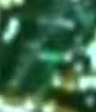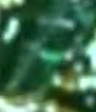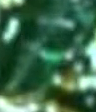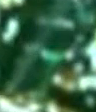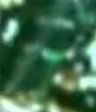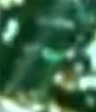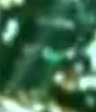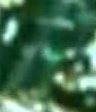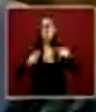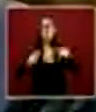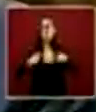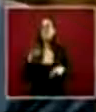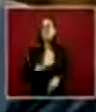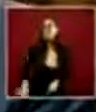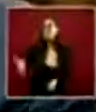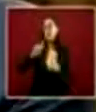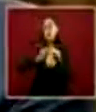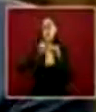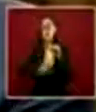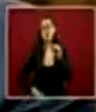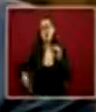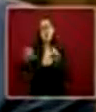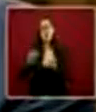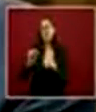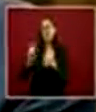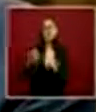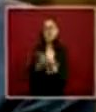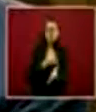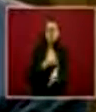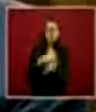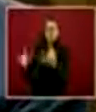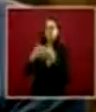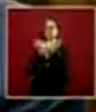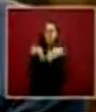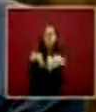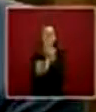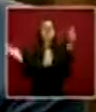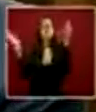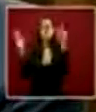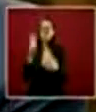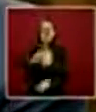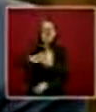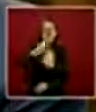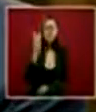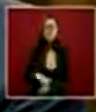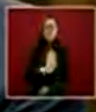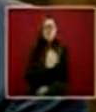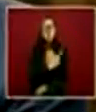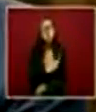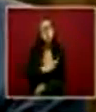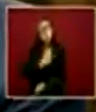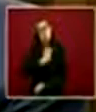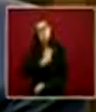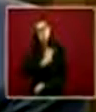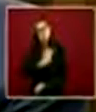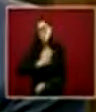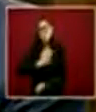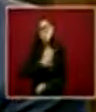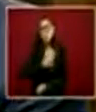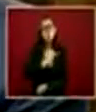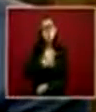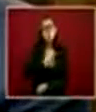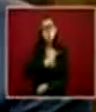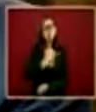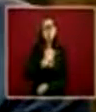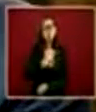de que los resultados están todavía por verse. En las áreas que ha marcado, Luis, en ese informe de gobierno, ¿cuál debe ser entonces